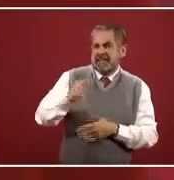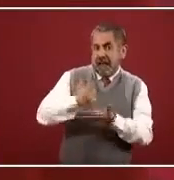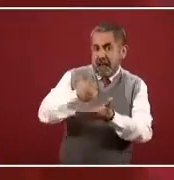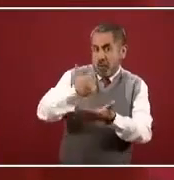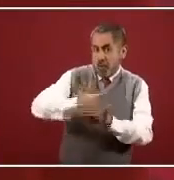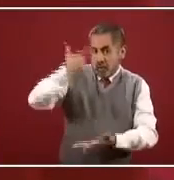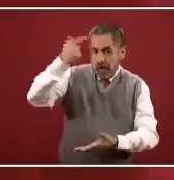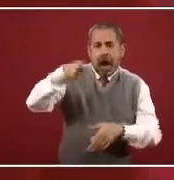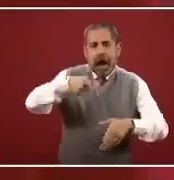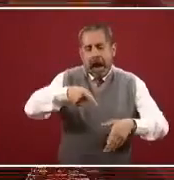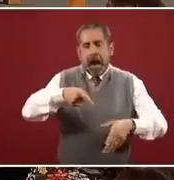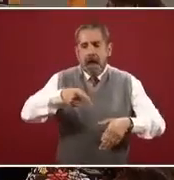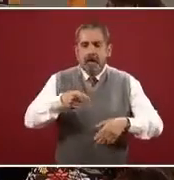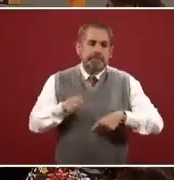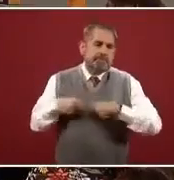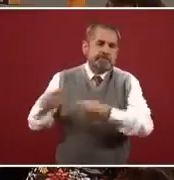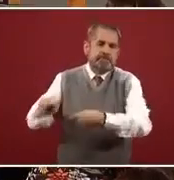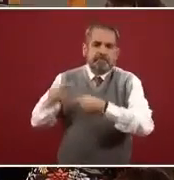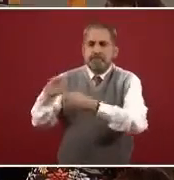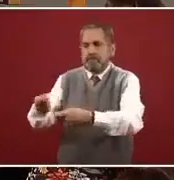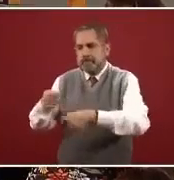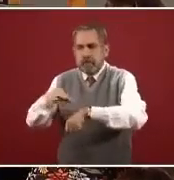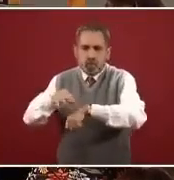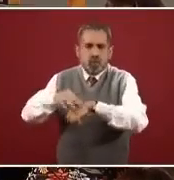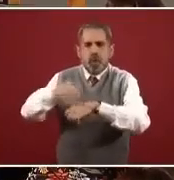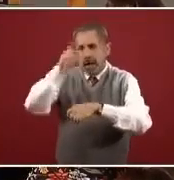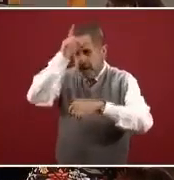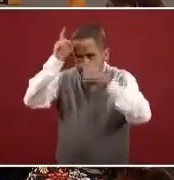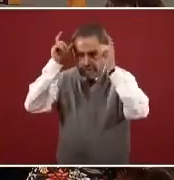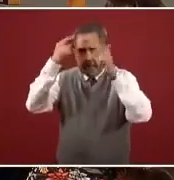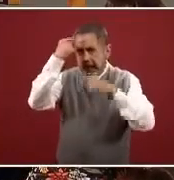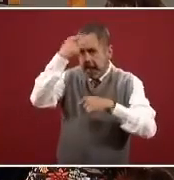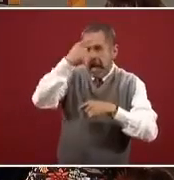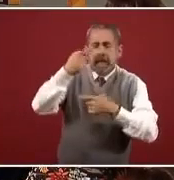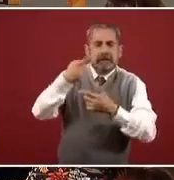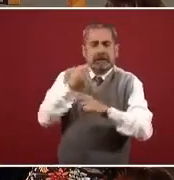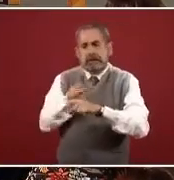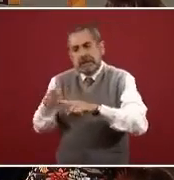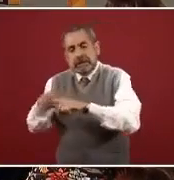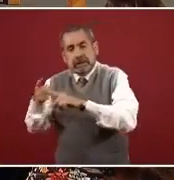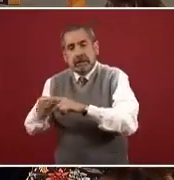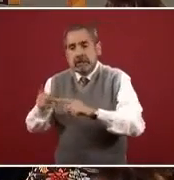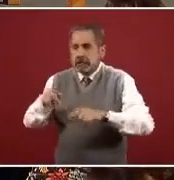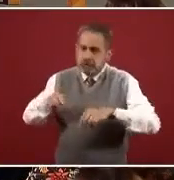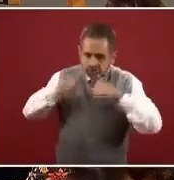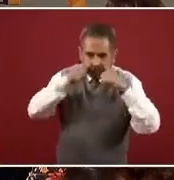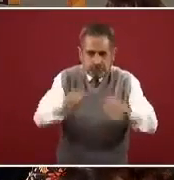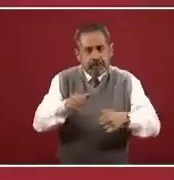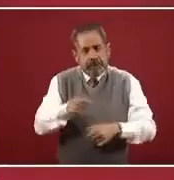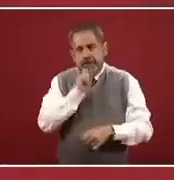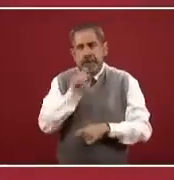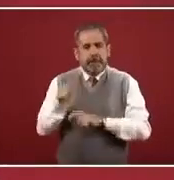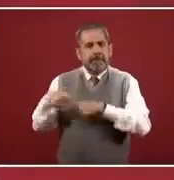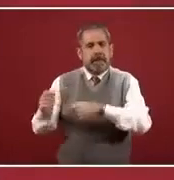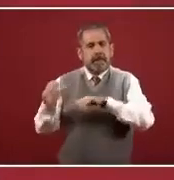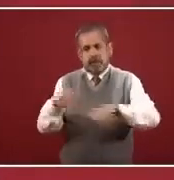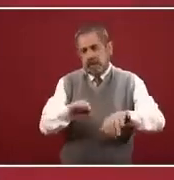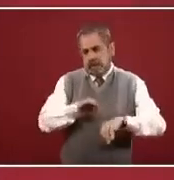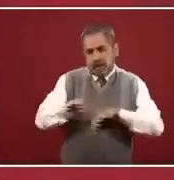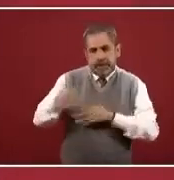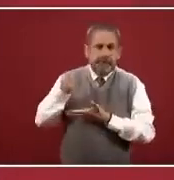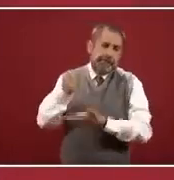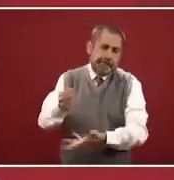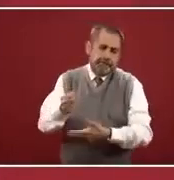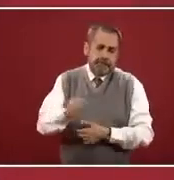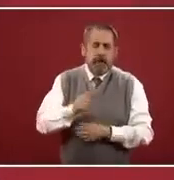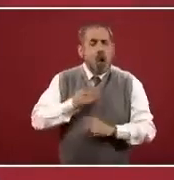personal de salud, especialmente médicos, enfermeras, que nos permitan la atención. Esto también lo estamos calculando y en un futuro les